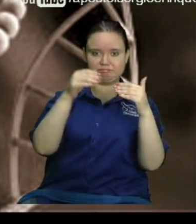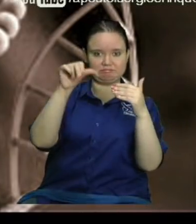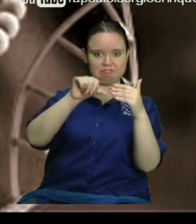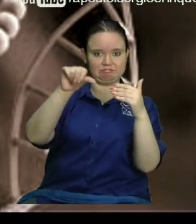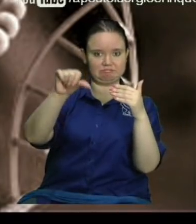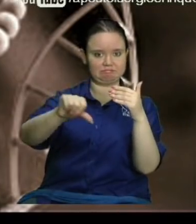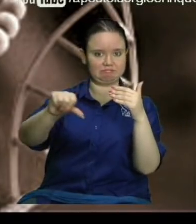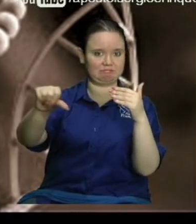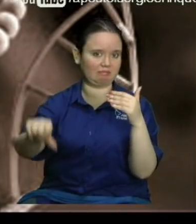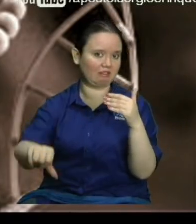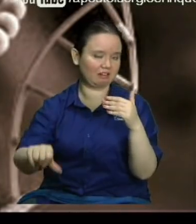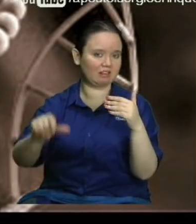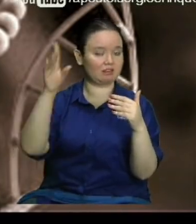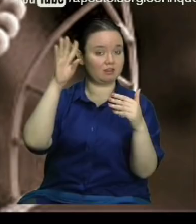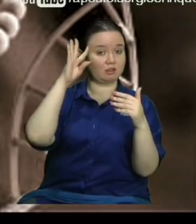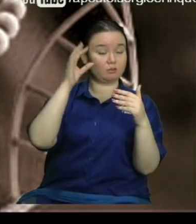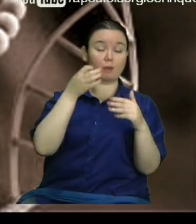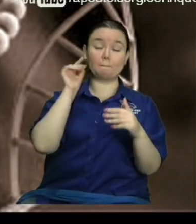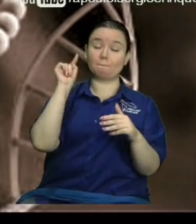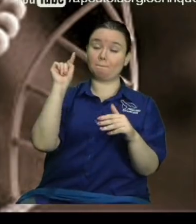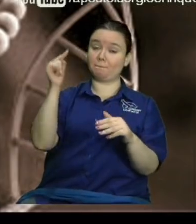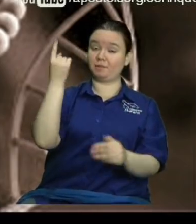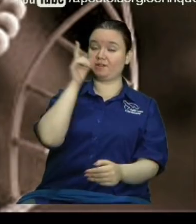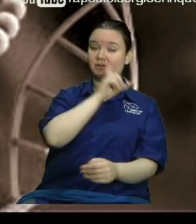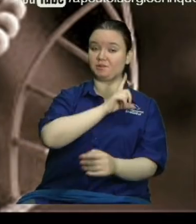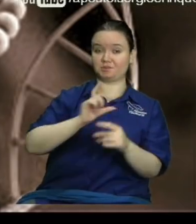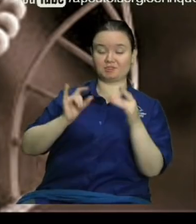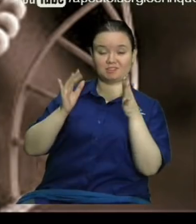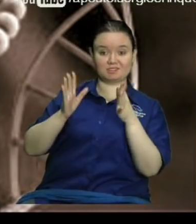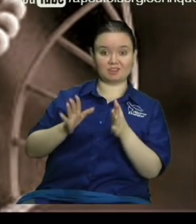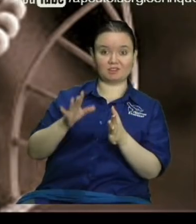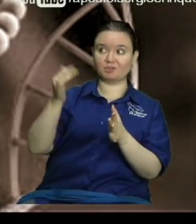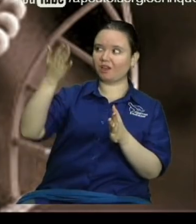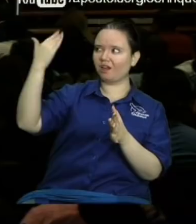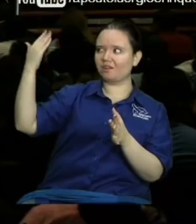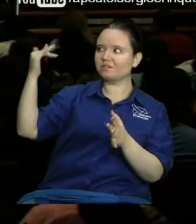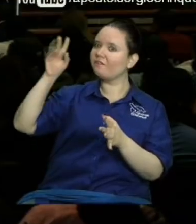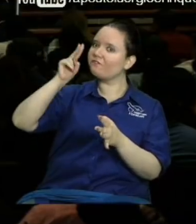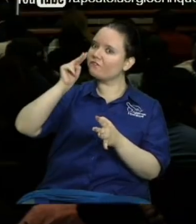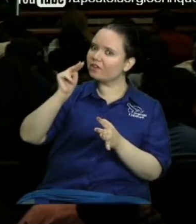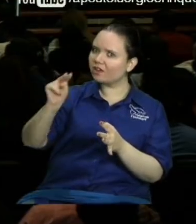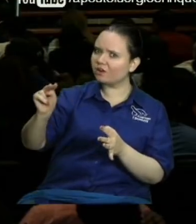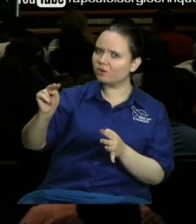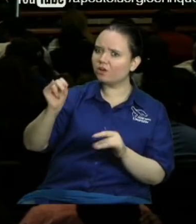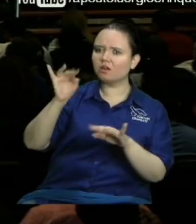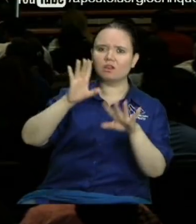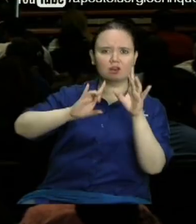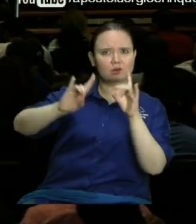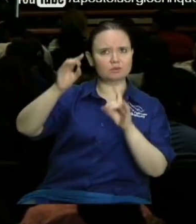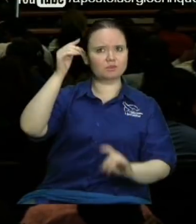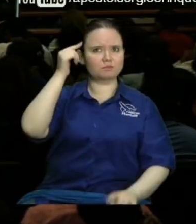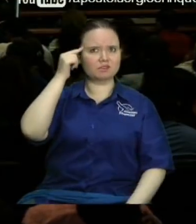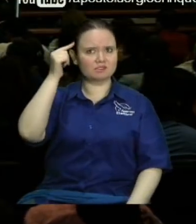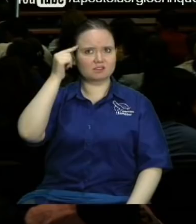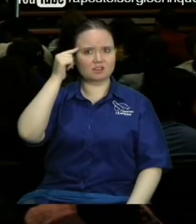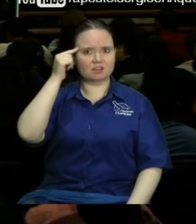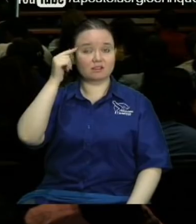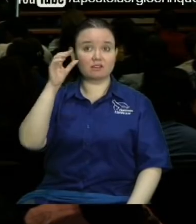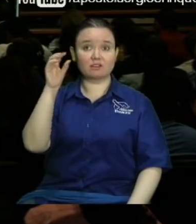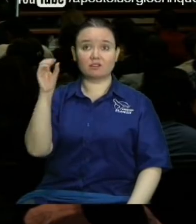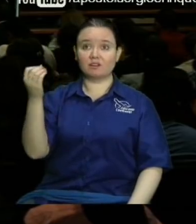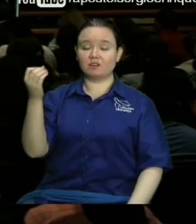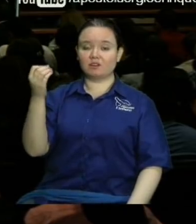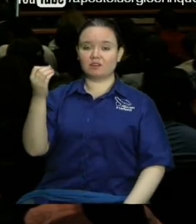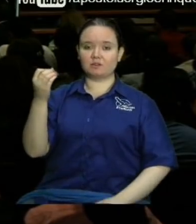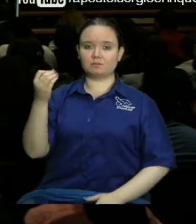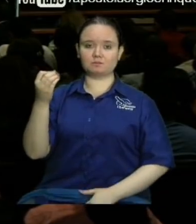hermanos, aquellos primeros cristianos, vieron eso. Y por eso muchos pensaban que los emperadores romanos